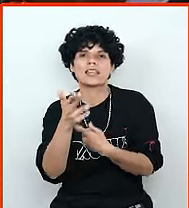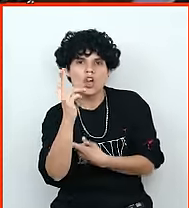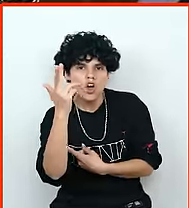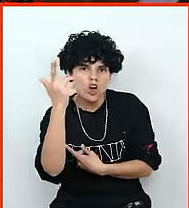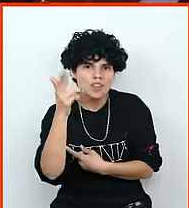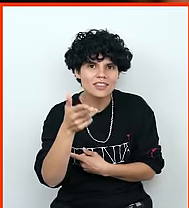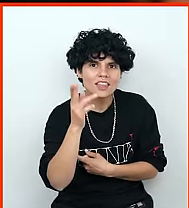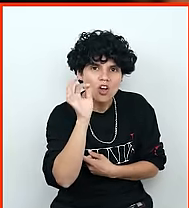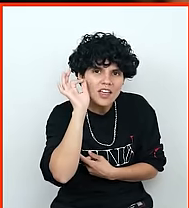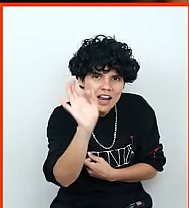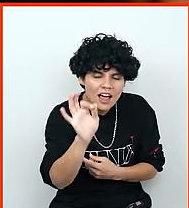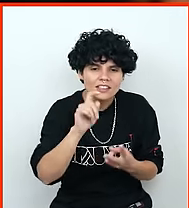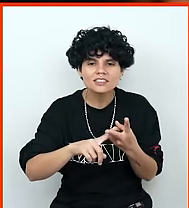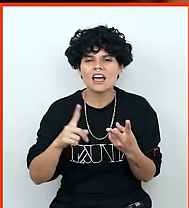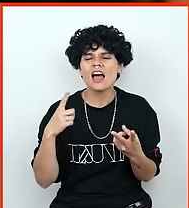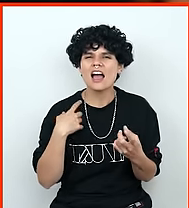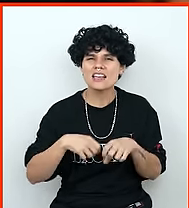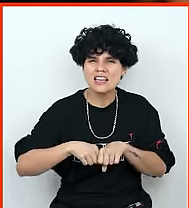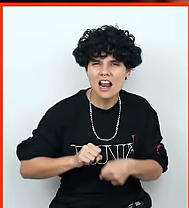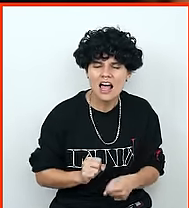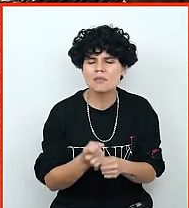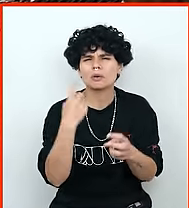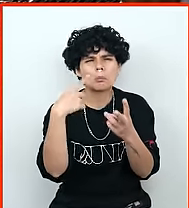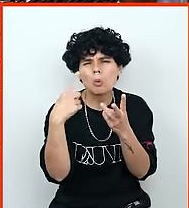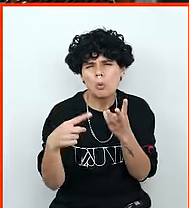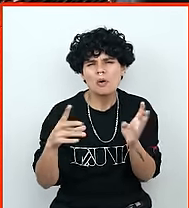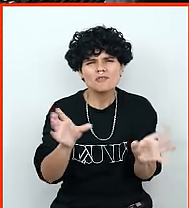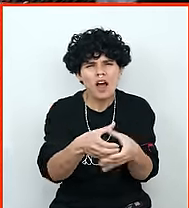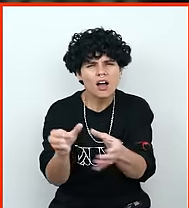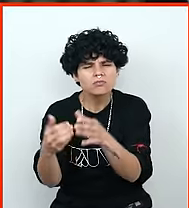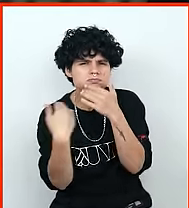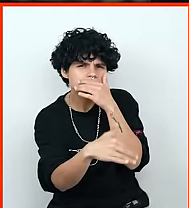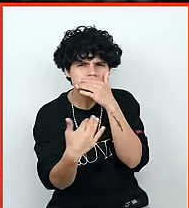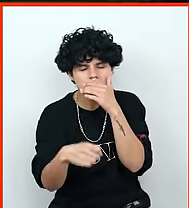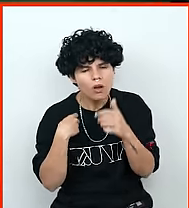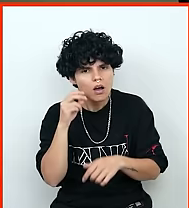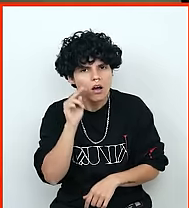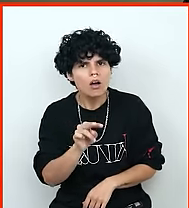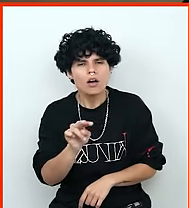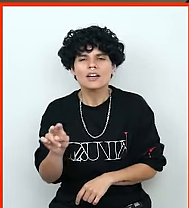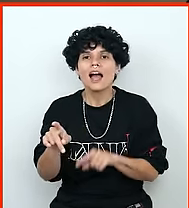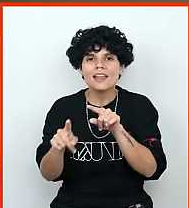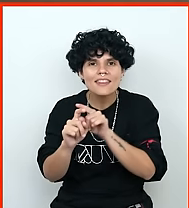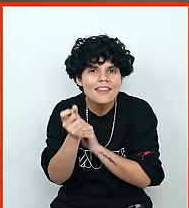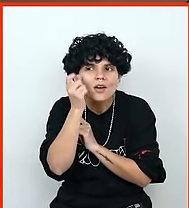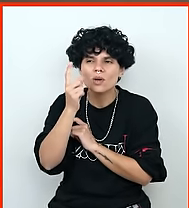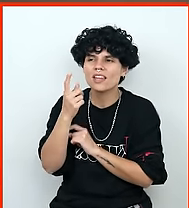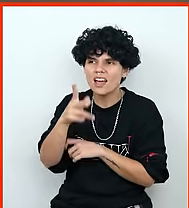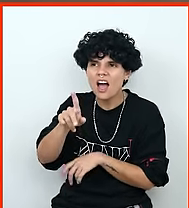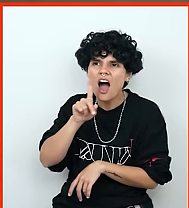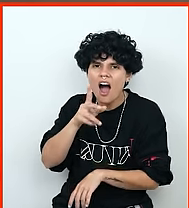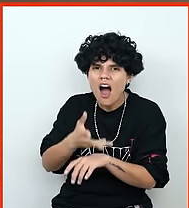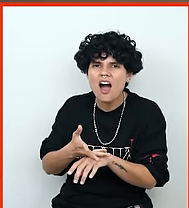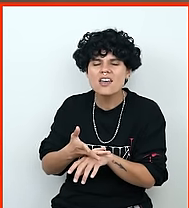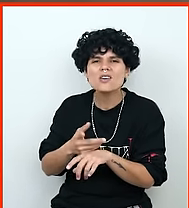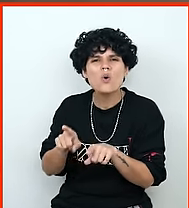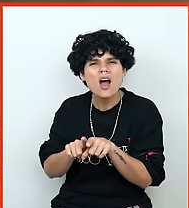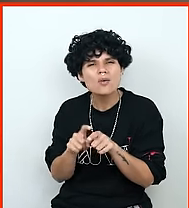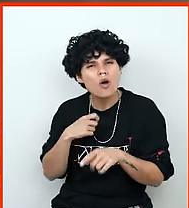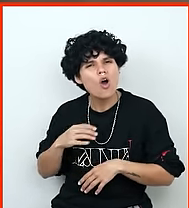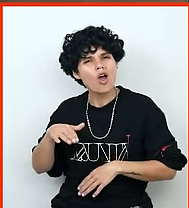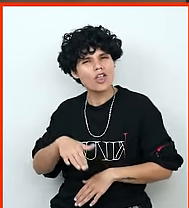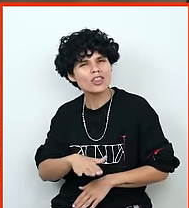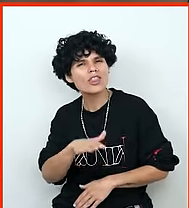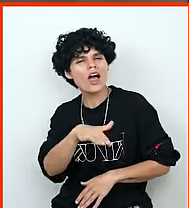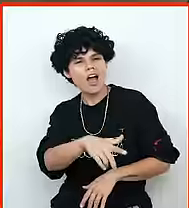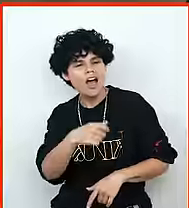York, entre otros, Emisora en esa época. No sé. Y ahí tú cachai que puede haber flow, puede haber onda en la